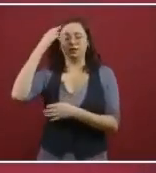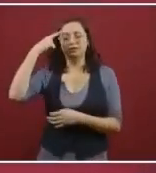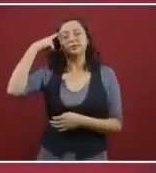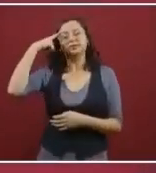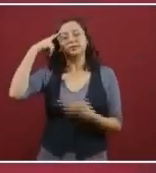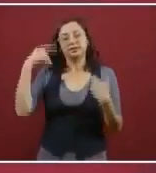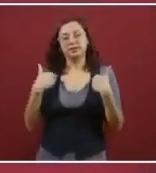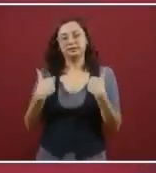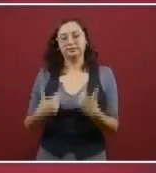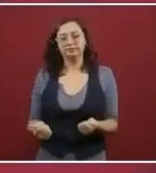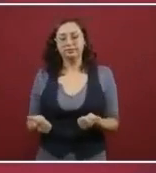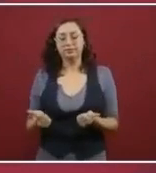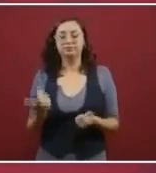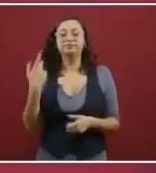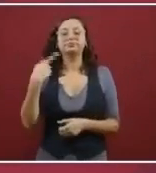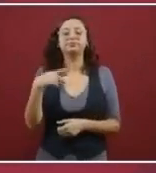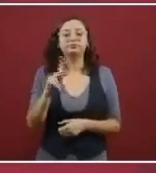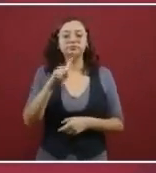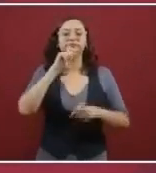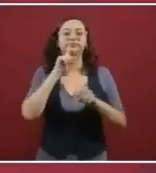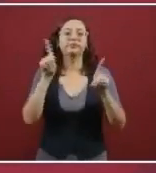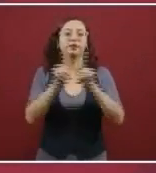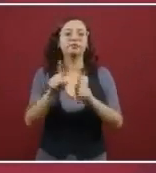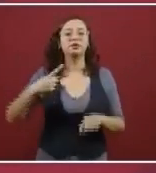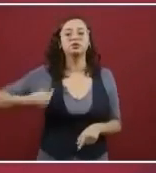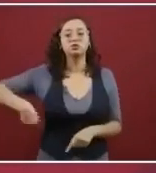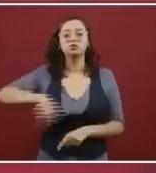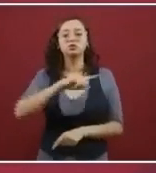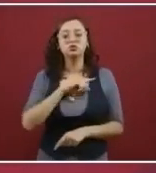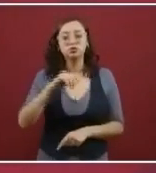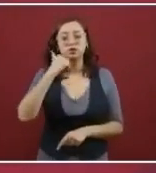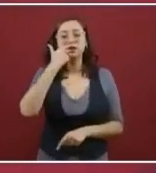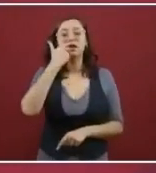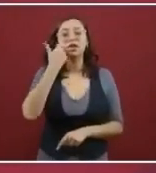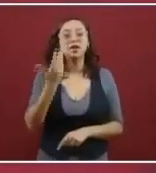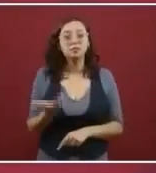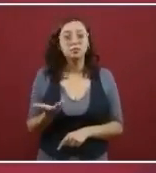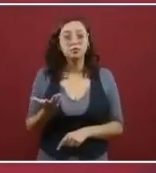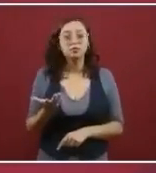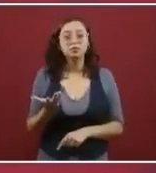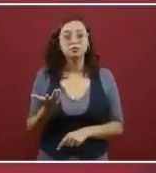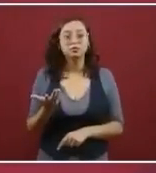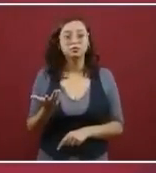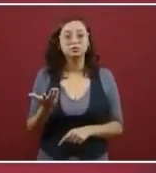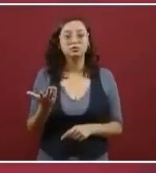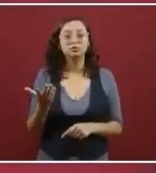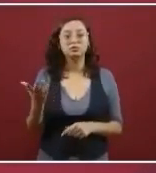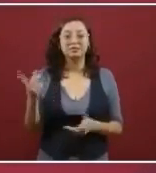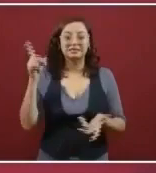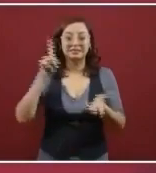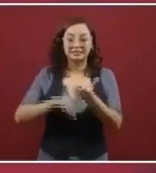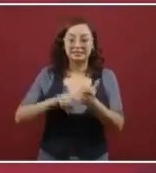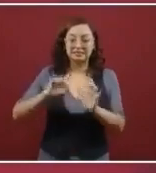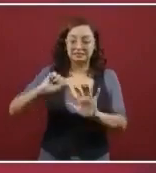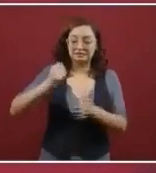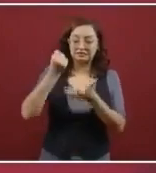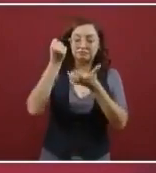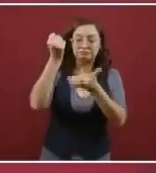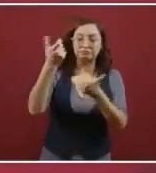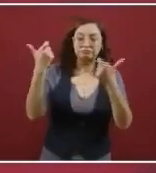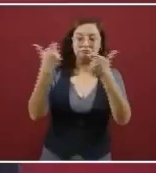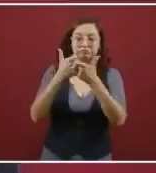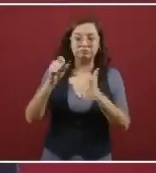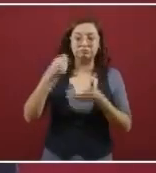Pero lo que queremos es que haya un fondo para la protección